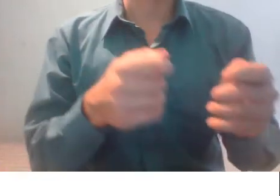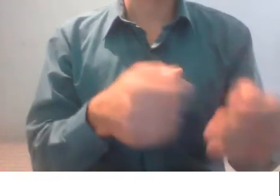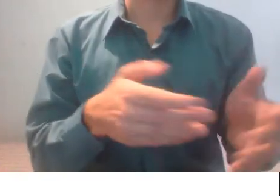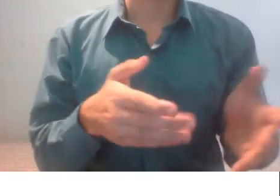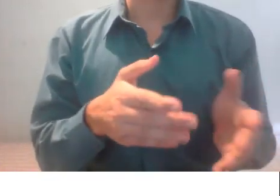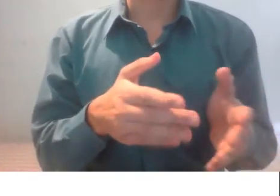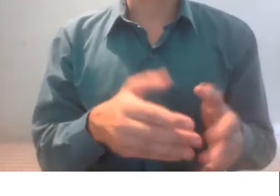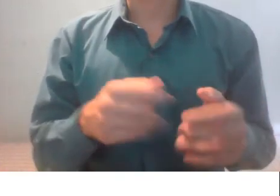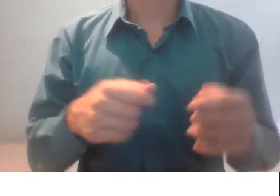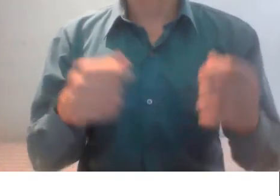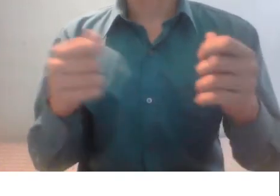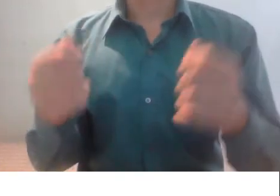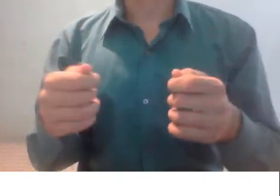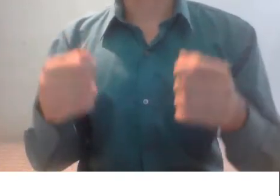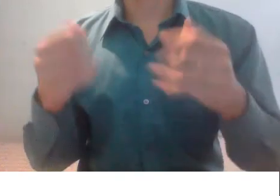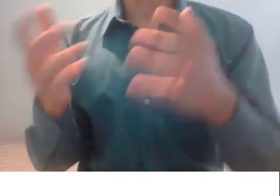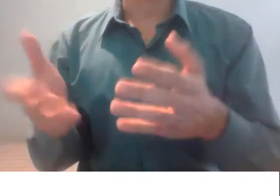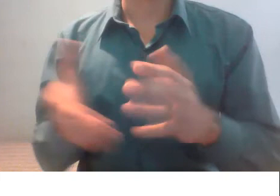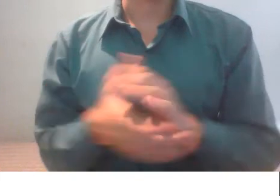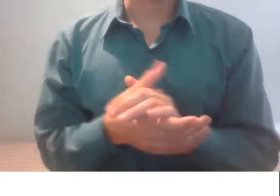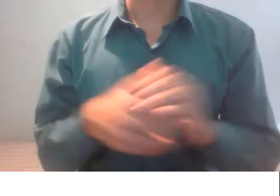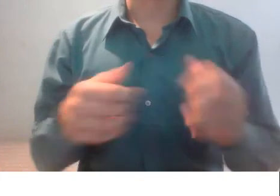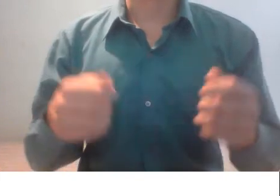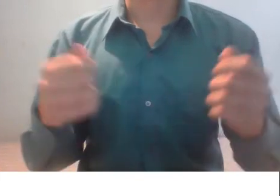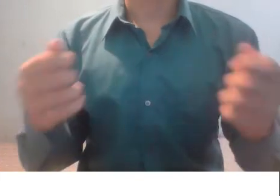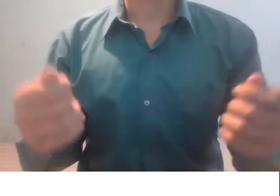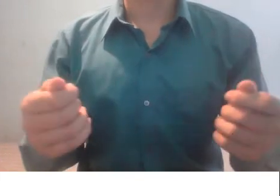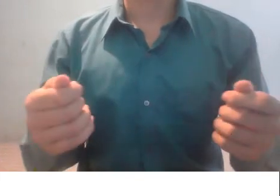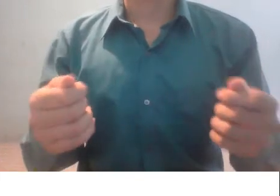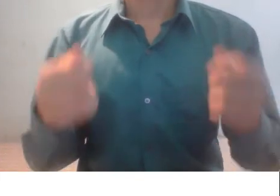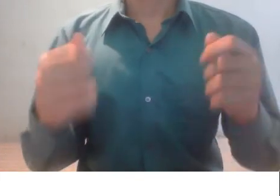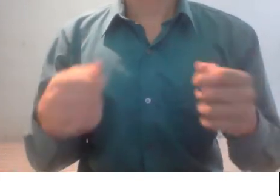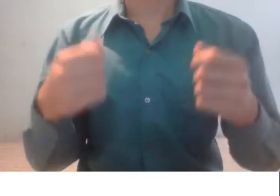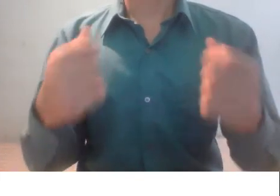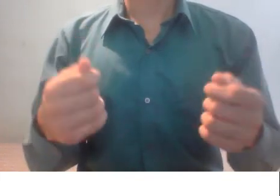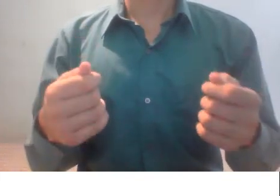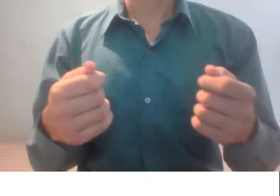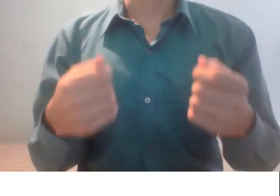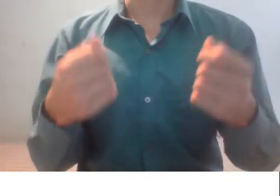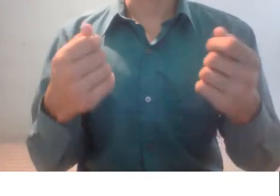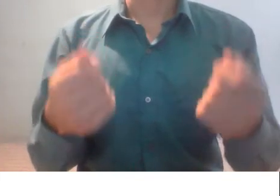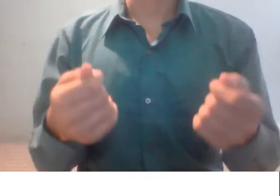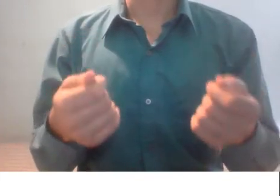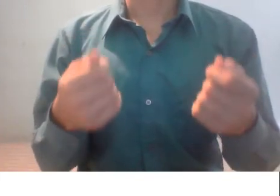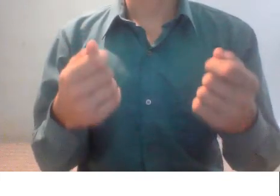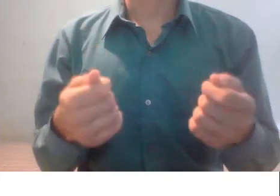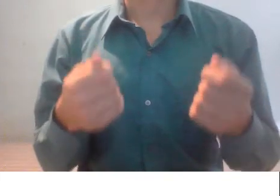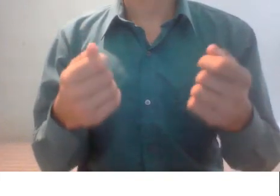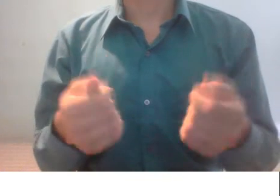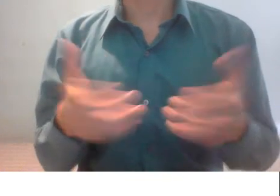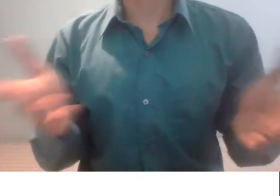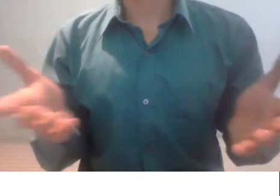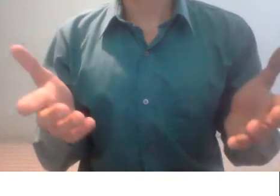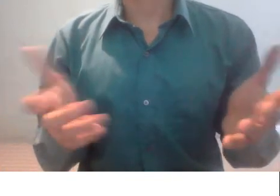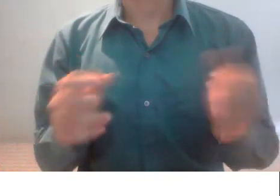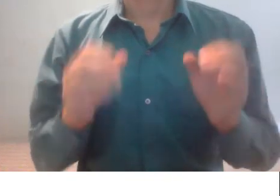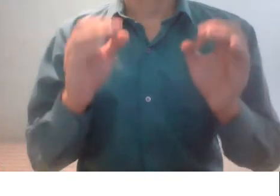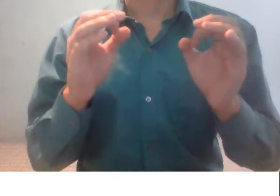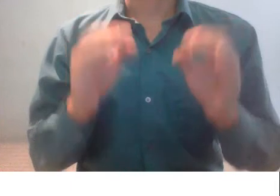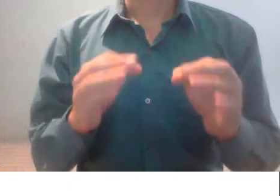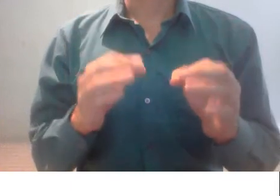gane un cierto candidato al cual ellos van a elegir o van a seleccionar. Es aquí donde pues ellos se ven bastante